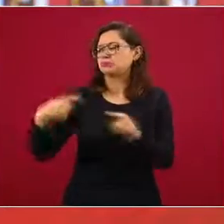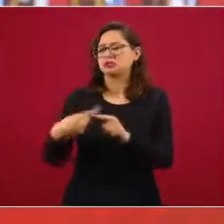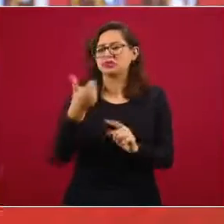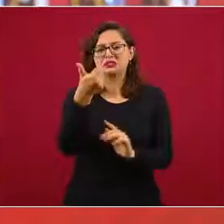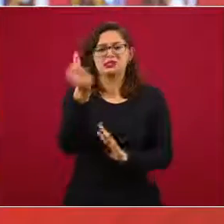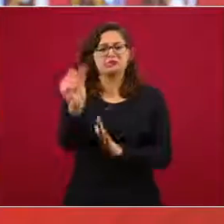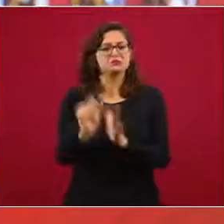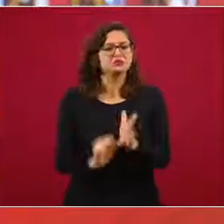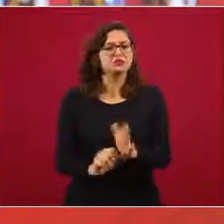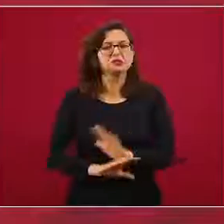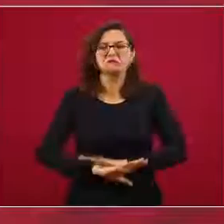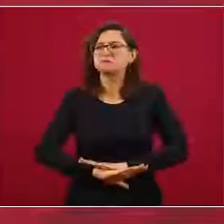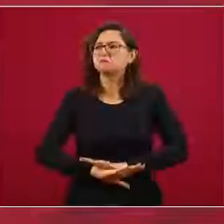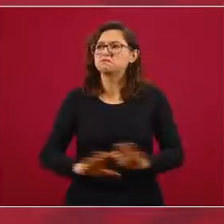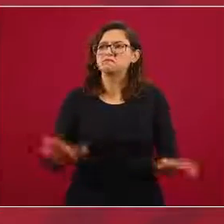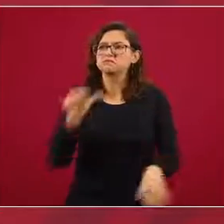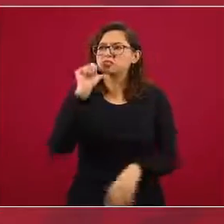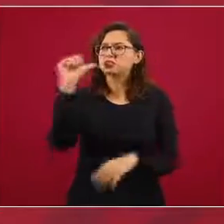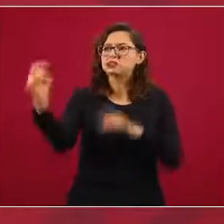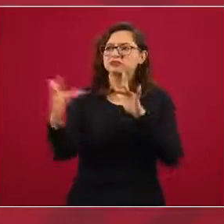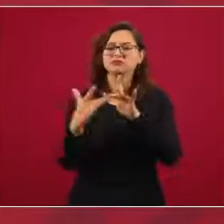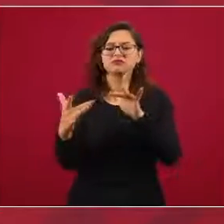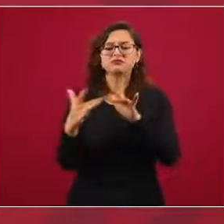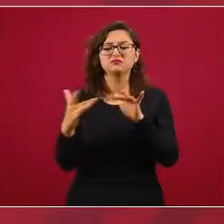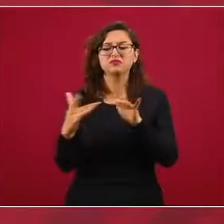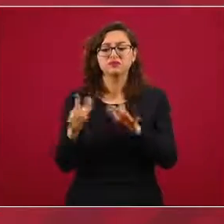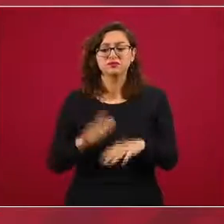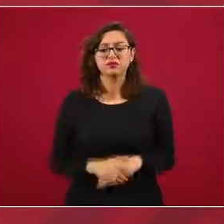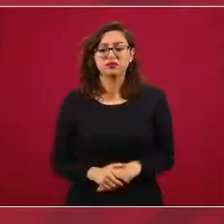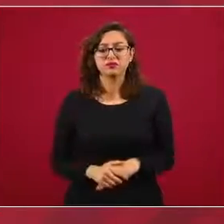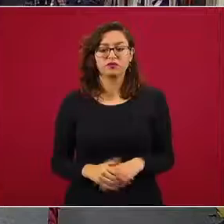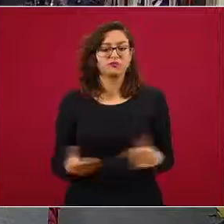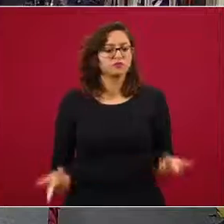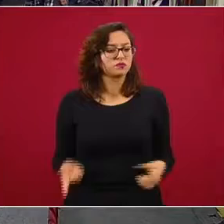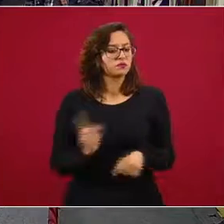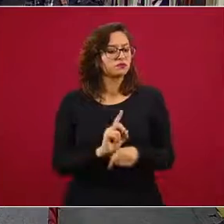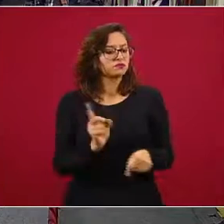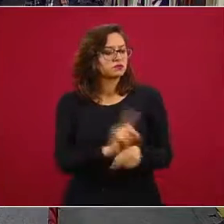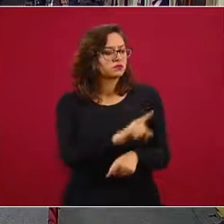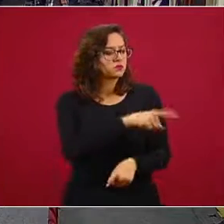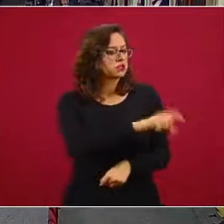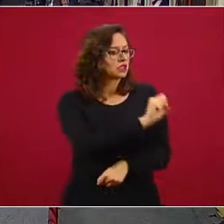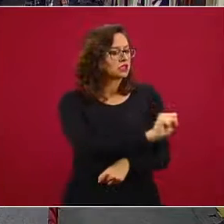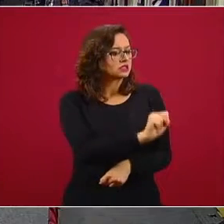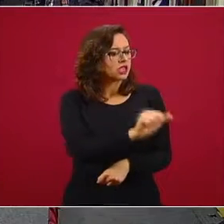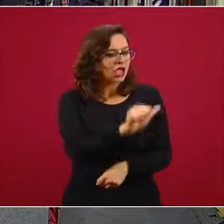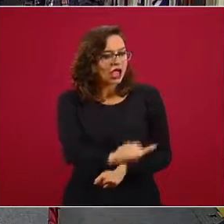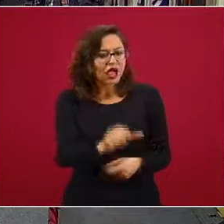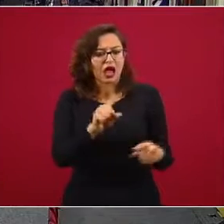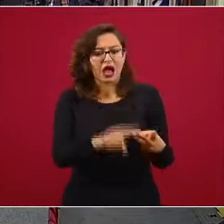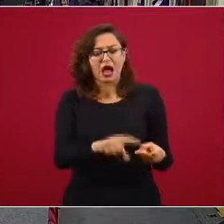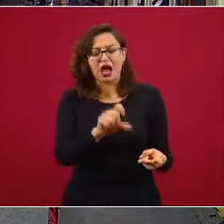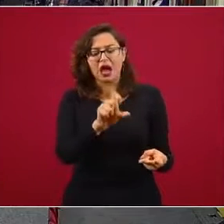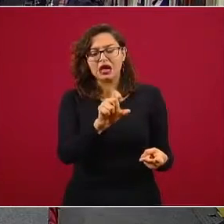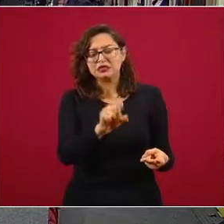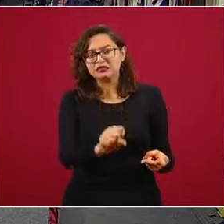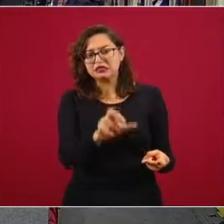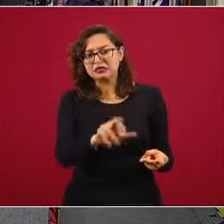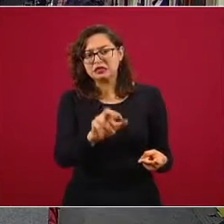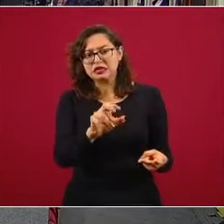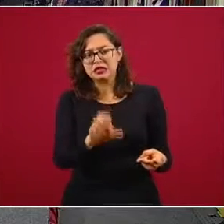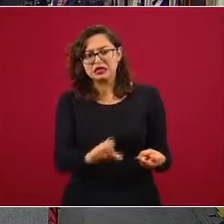Hablo todos los días con el secretario de Salud, con el secretario de Relaciones Exteriores, con el subsecretario de